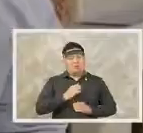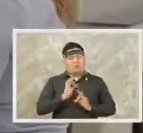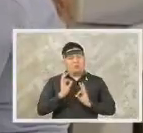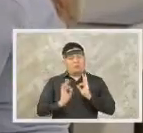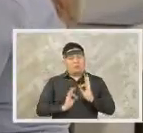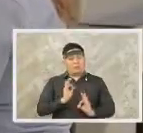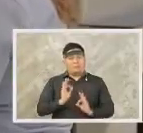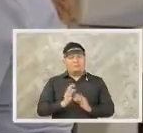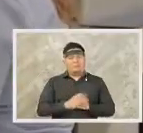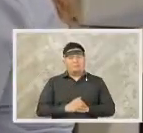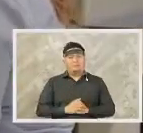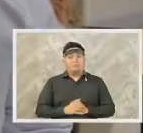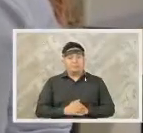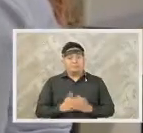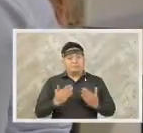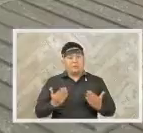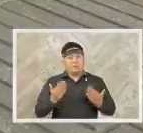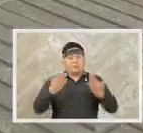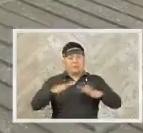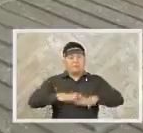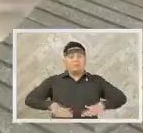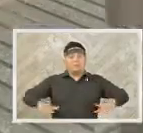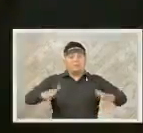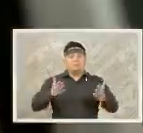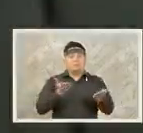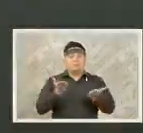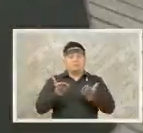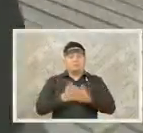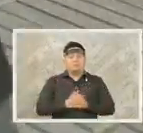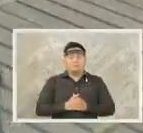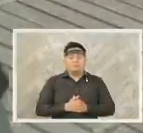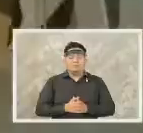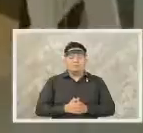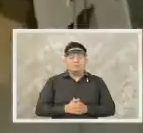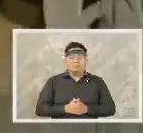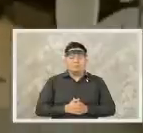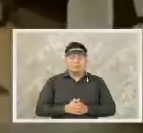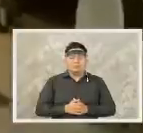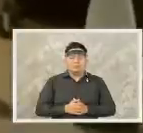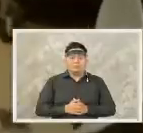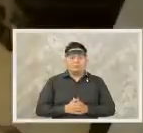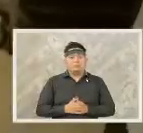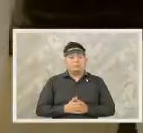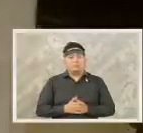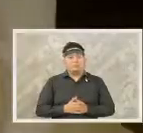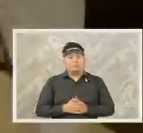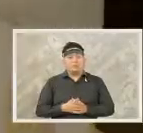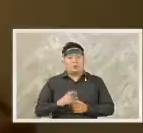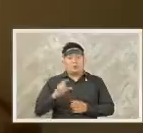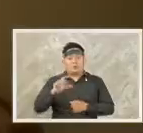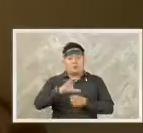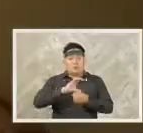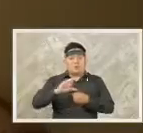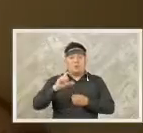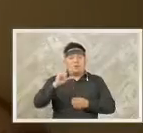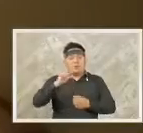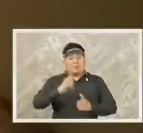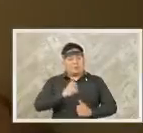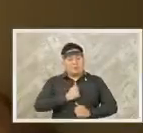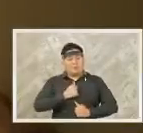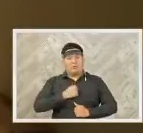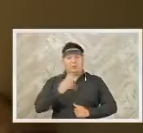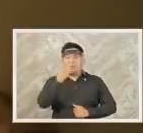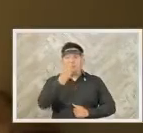y nos cuida ofreciéndonos espacios y servicios bioseguros. Ser aliado por Cúcuta es estar comprometido con la